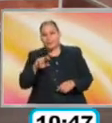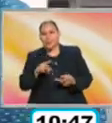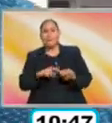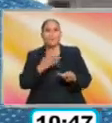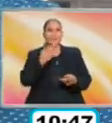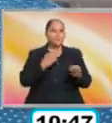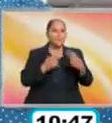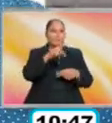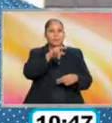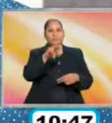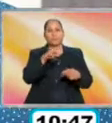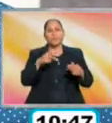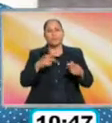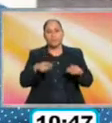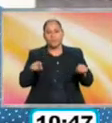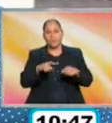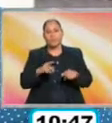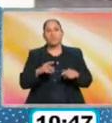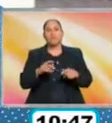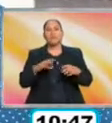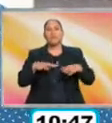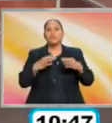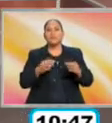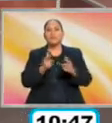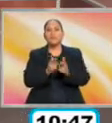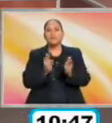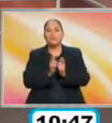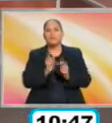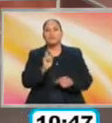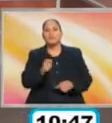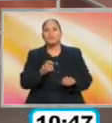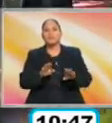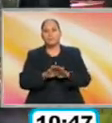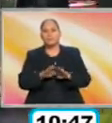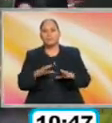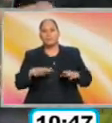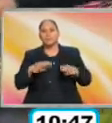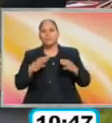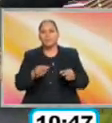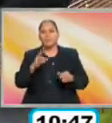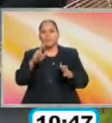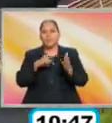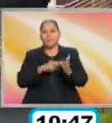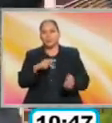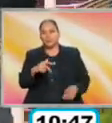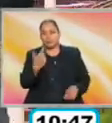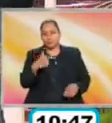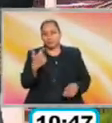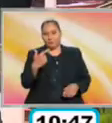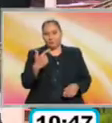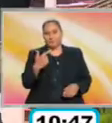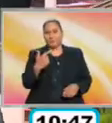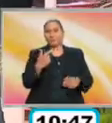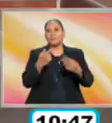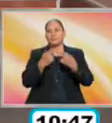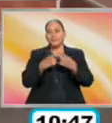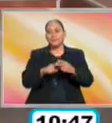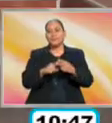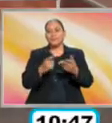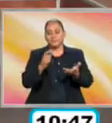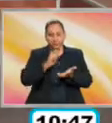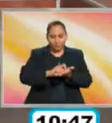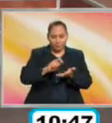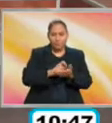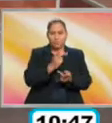también a los músicos. ¿Cómo forman la agrupación? Bueno, la banda surge en 2012. Ajá. Empezamos a crear y